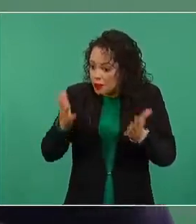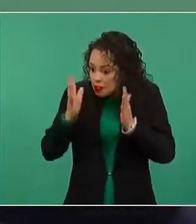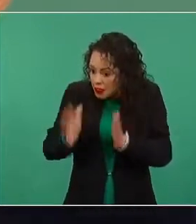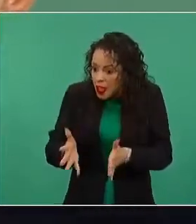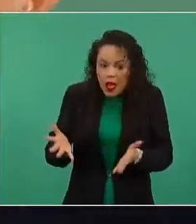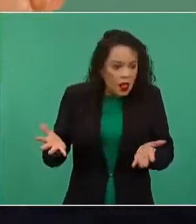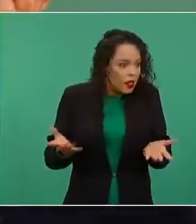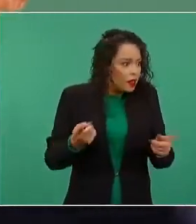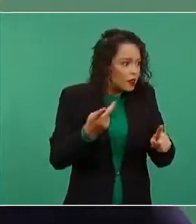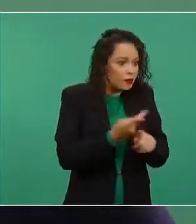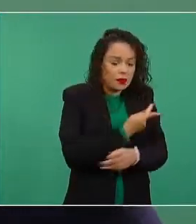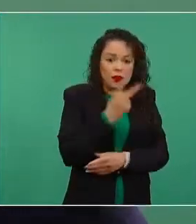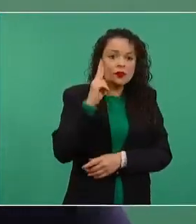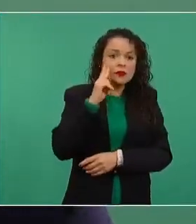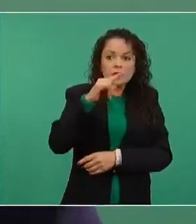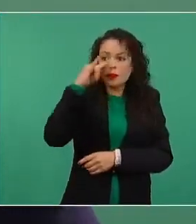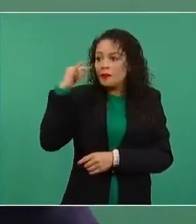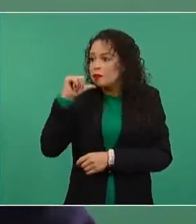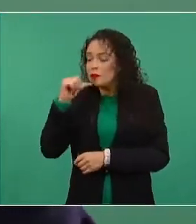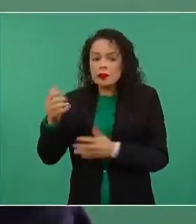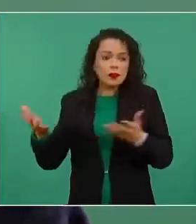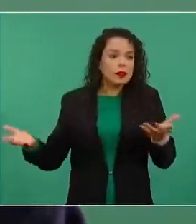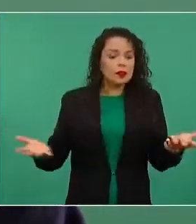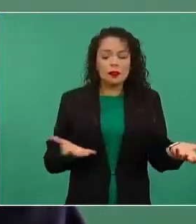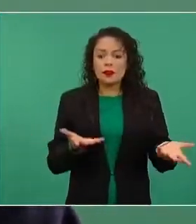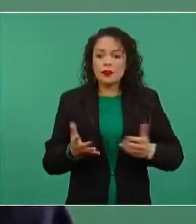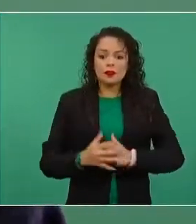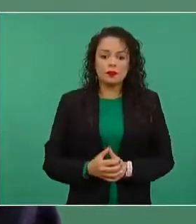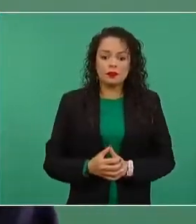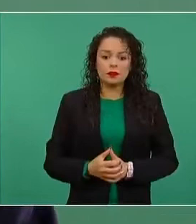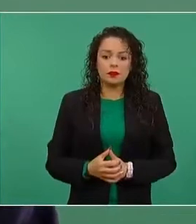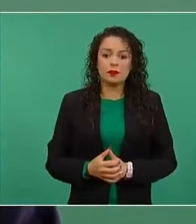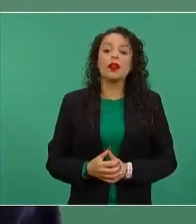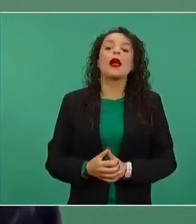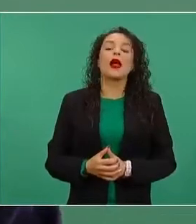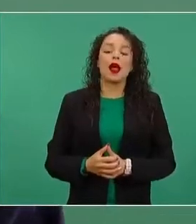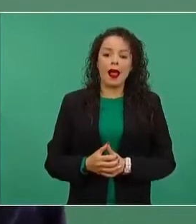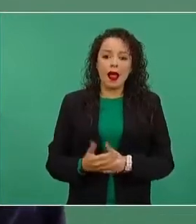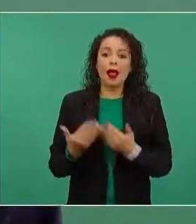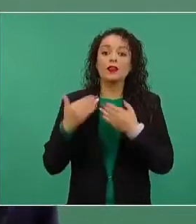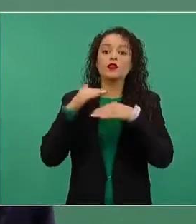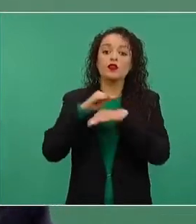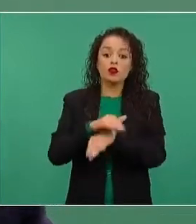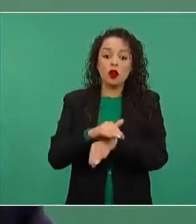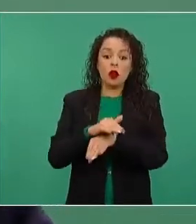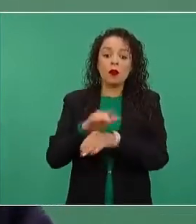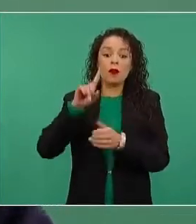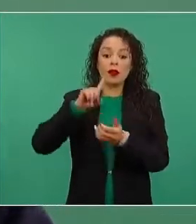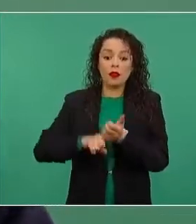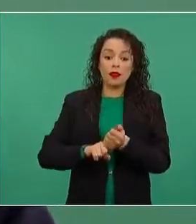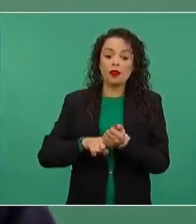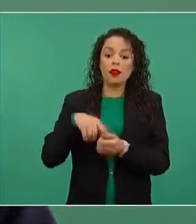Las metieron al mercado financiero para especular,